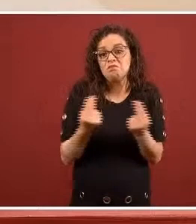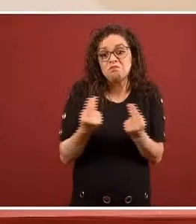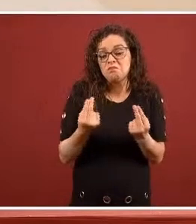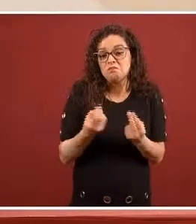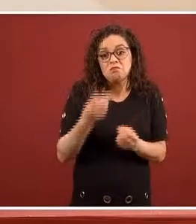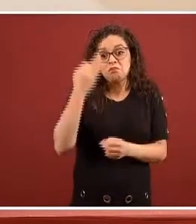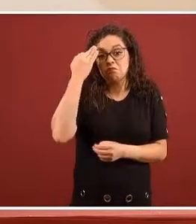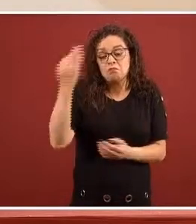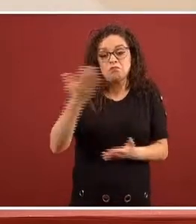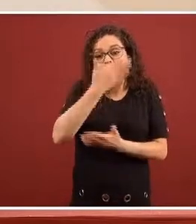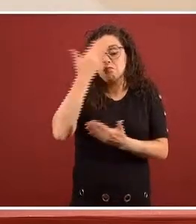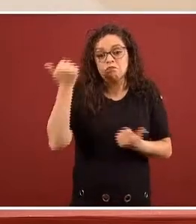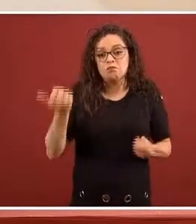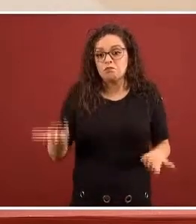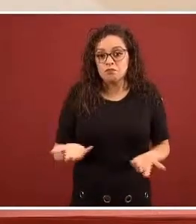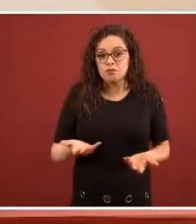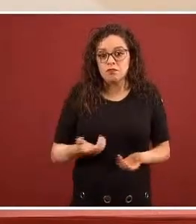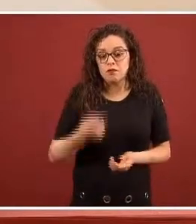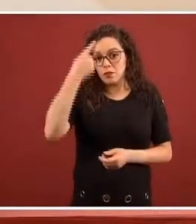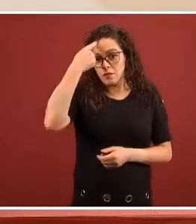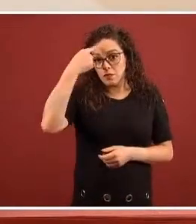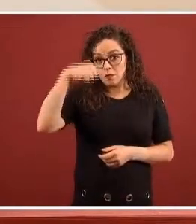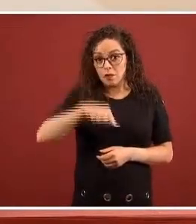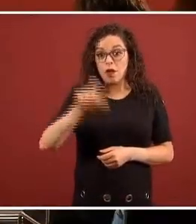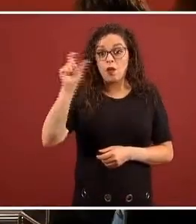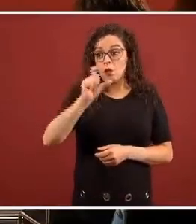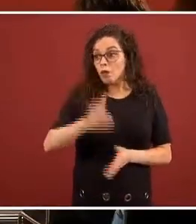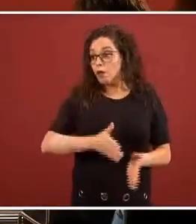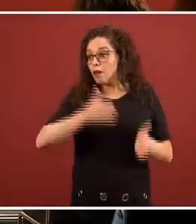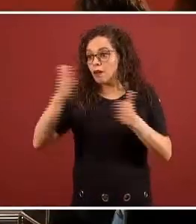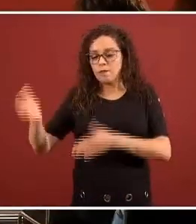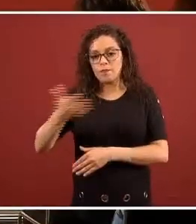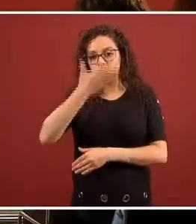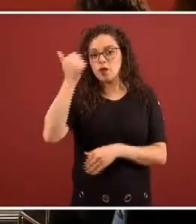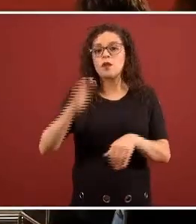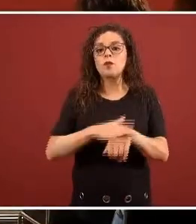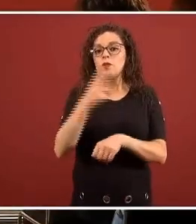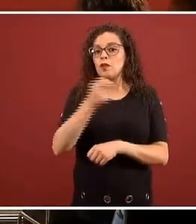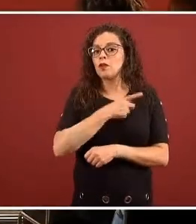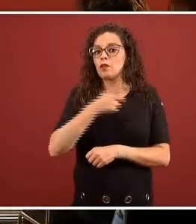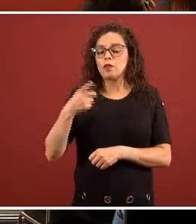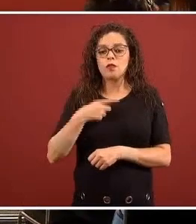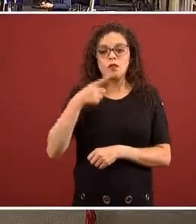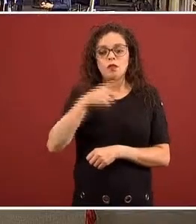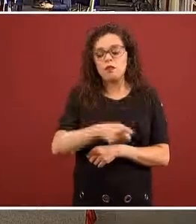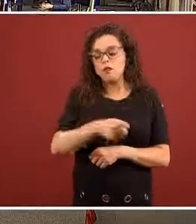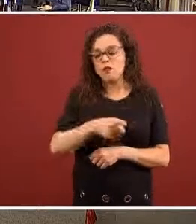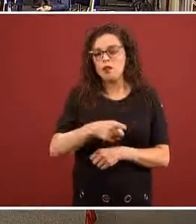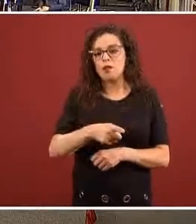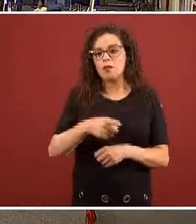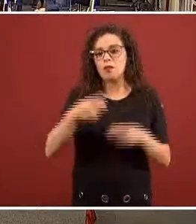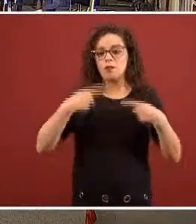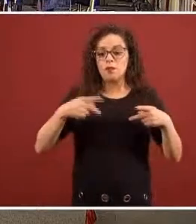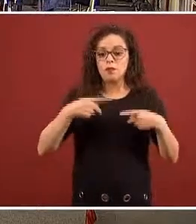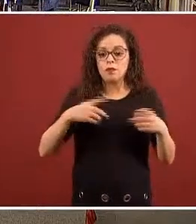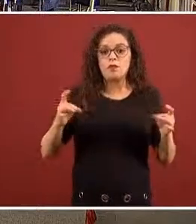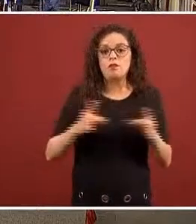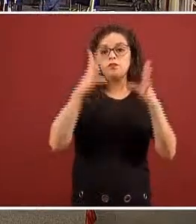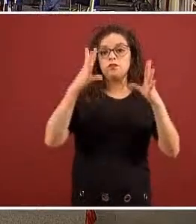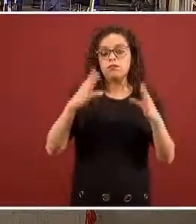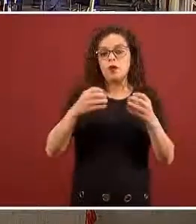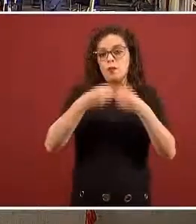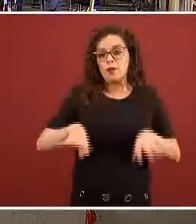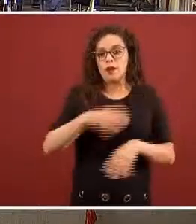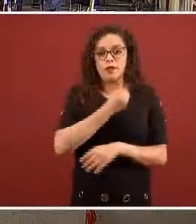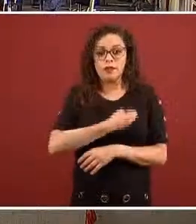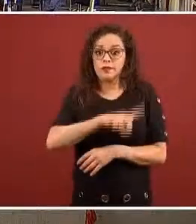sea posible sin arriesgar la vida y la salud de las personas. Muchas gracias. Vamos a saltarnos acá con una compañera nueva y luego nos